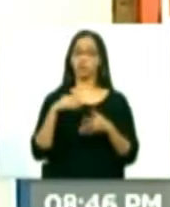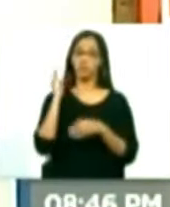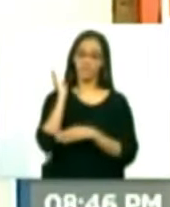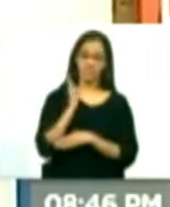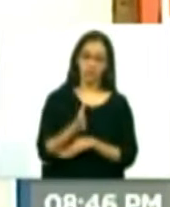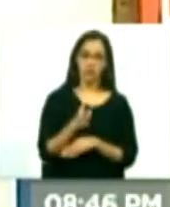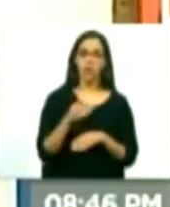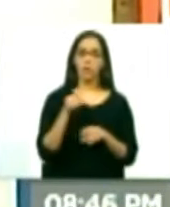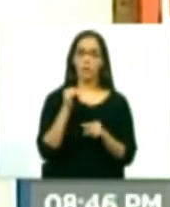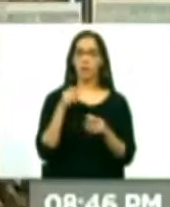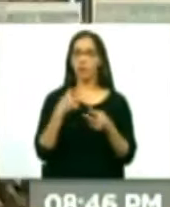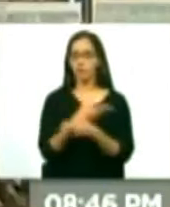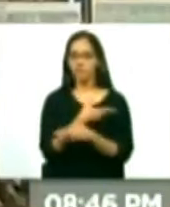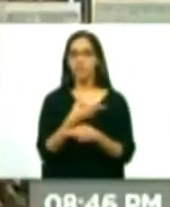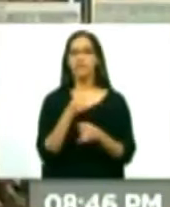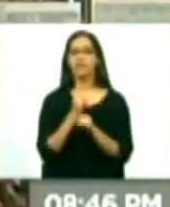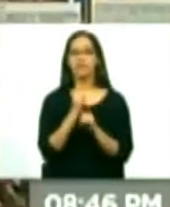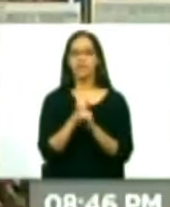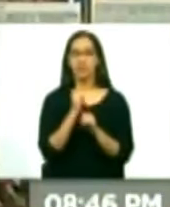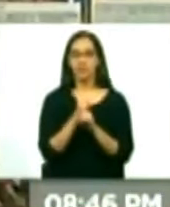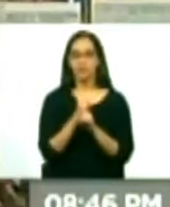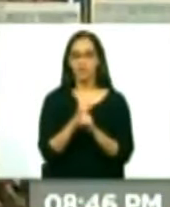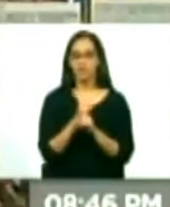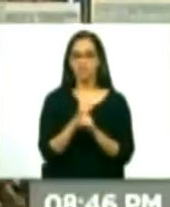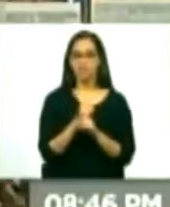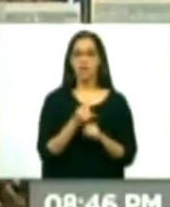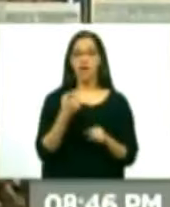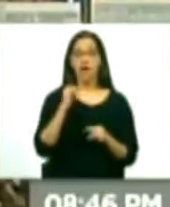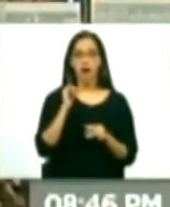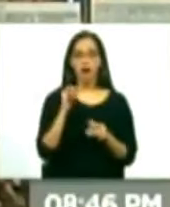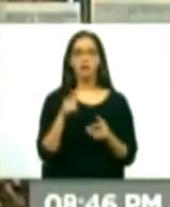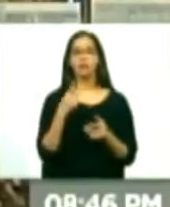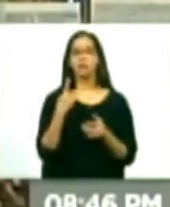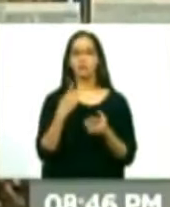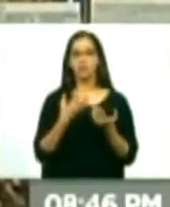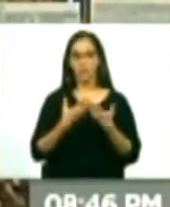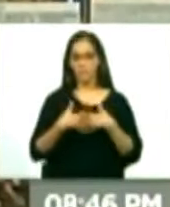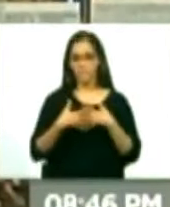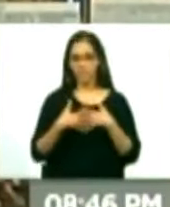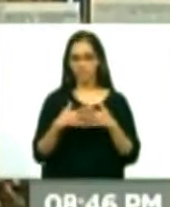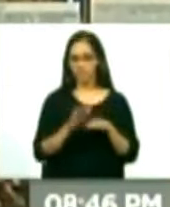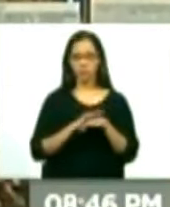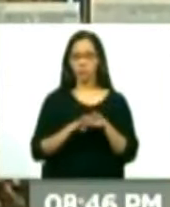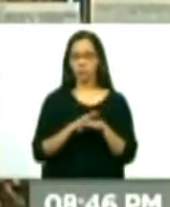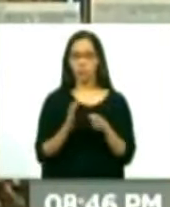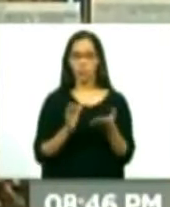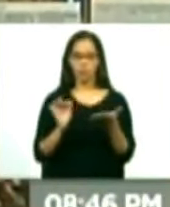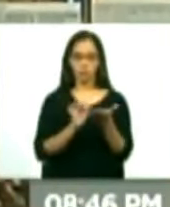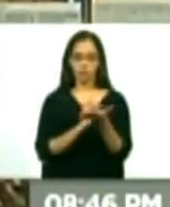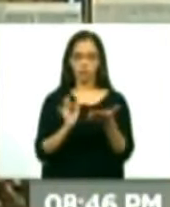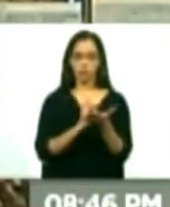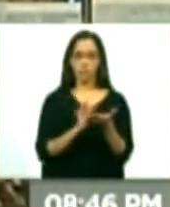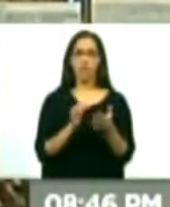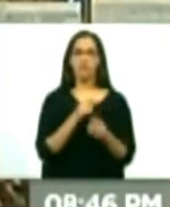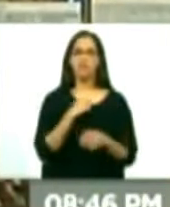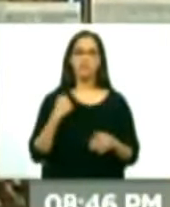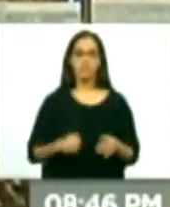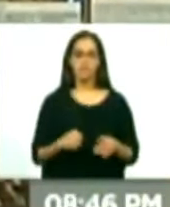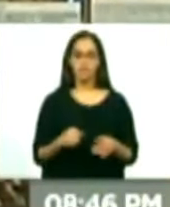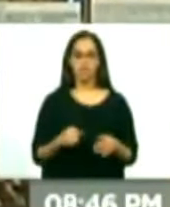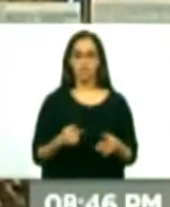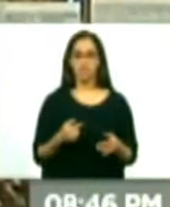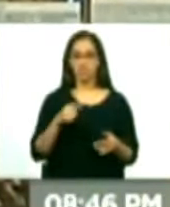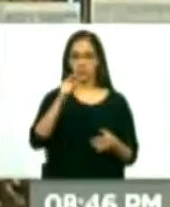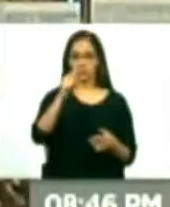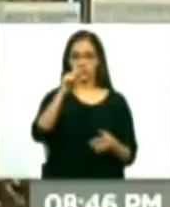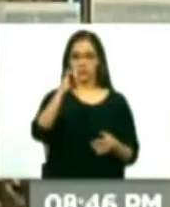en Estados Unidos. Hay una empresa china que se llama TikTok, una empresa no, una aplicación. Y Estados Unidos dice que no puede entrar